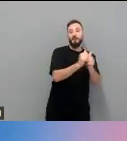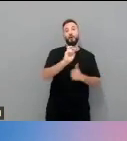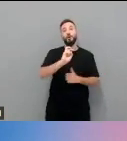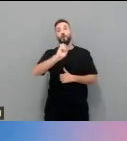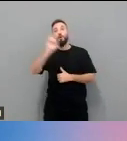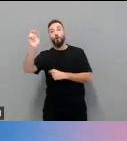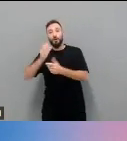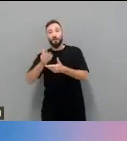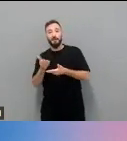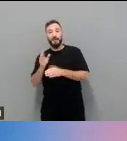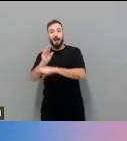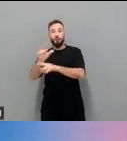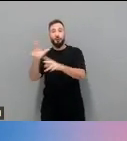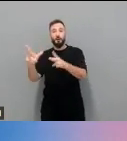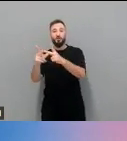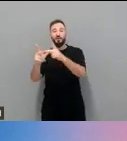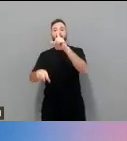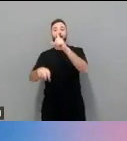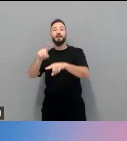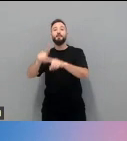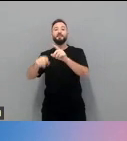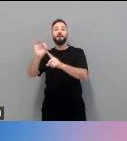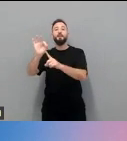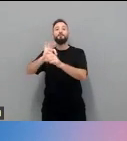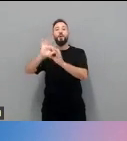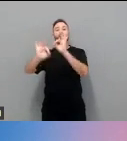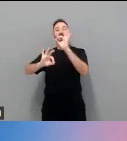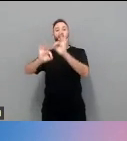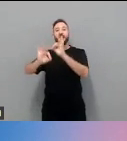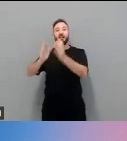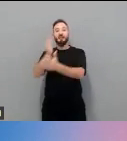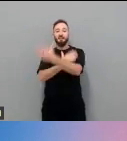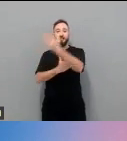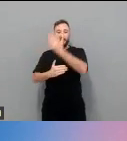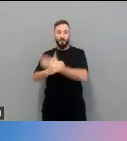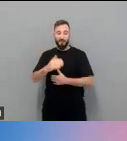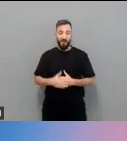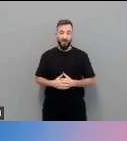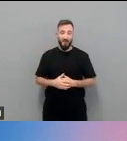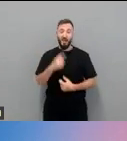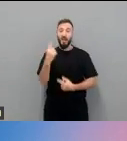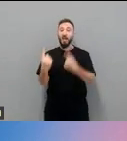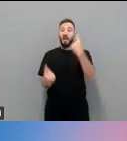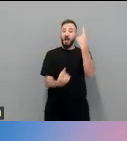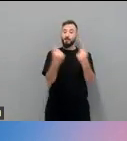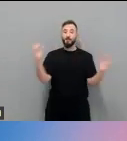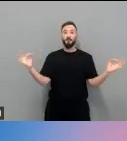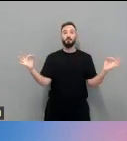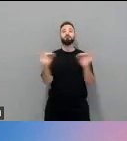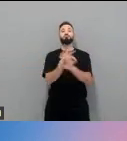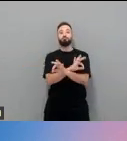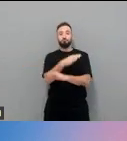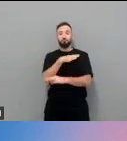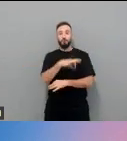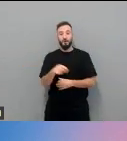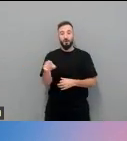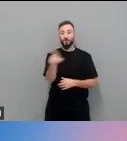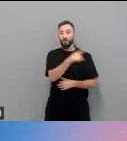del reconocimiento del grado de discapacidad. A veces nos los confundimos, ¿vale? Y me gustaría que os quedáis